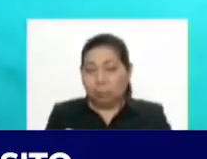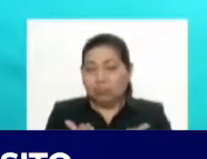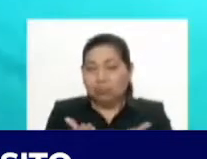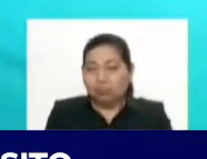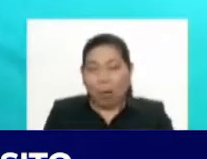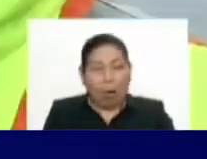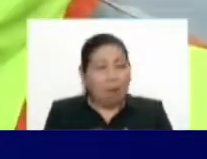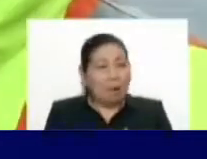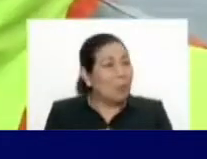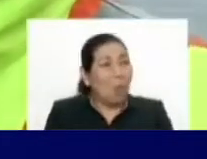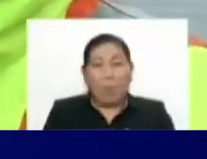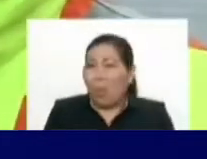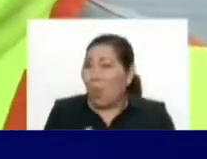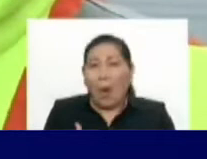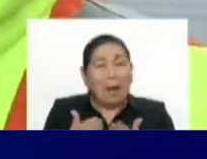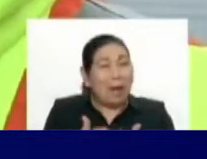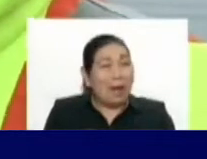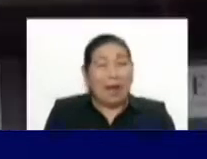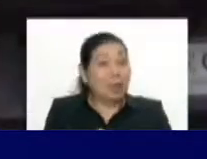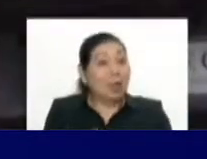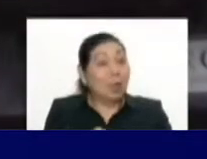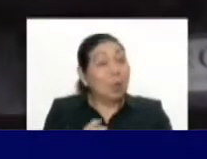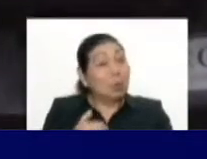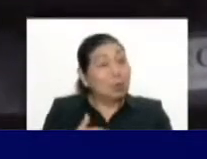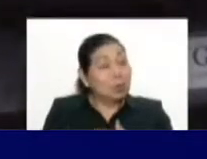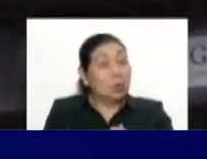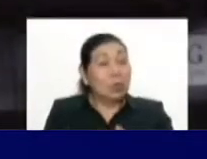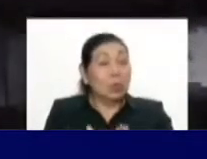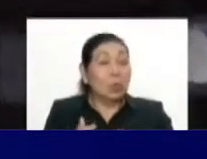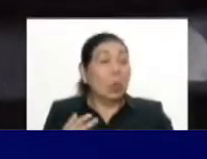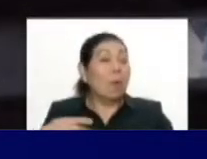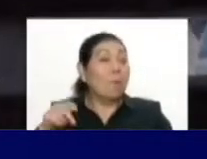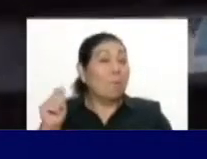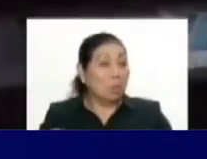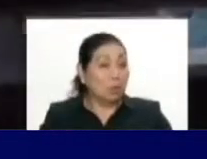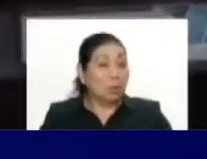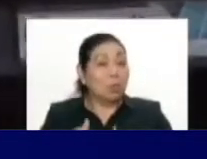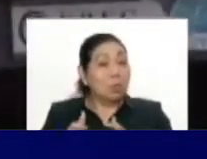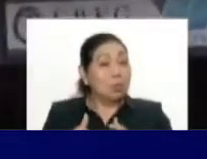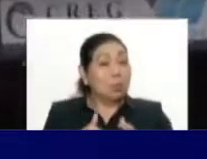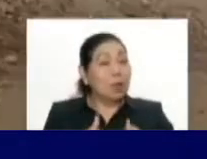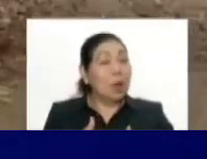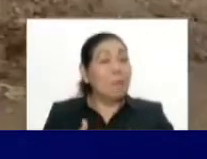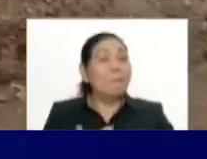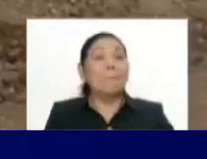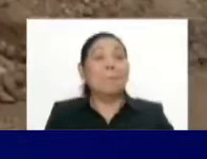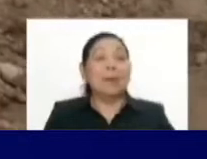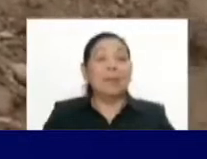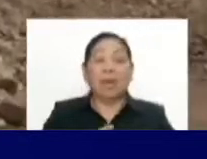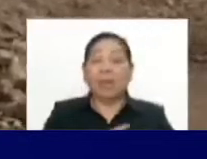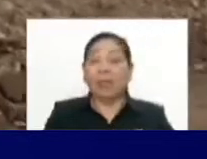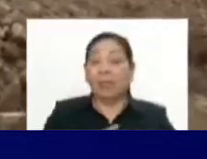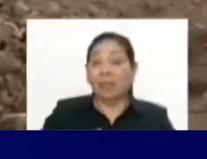a su plena capacidad no pueden entrar a ningún puerto de Sudamérica. Los trabajos, que tienen un avance del